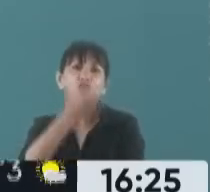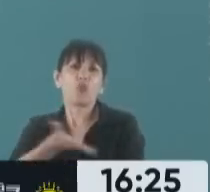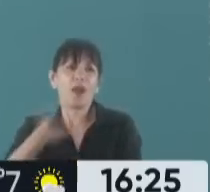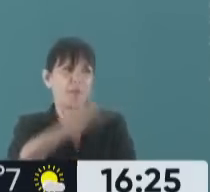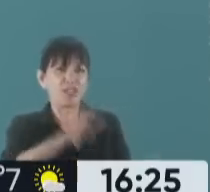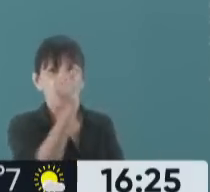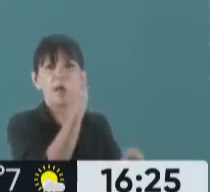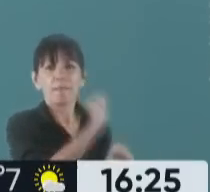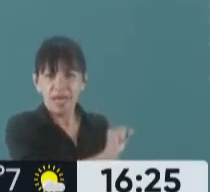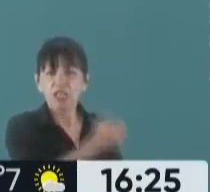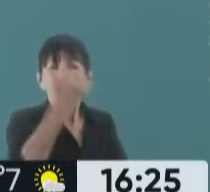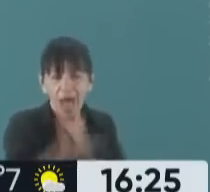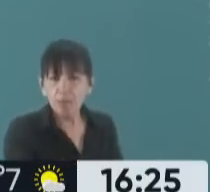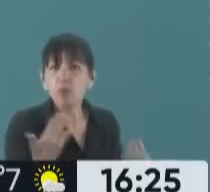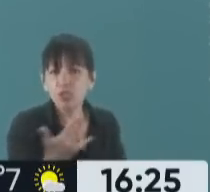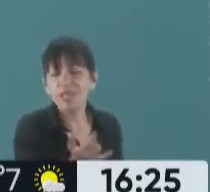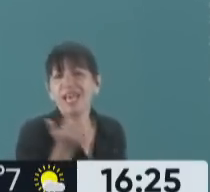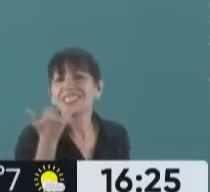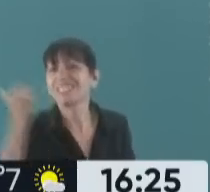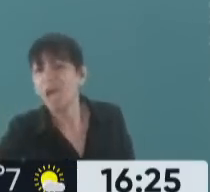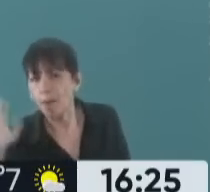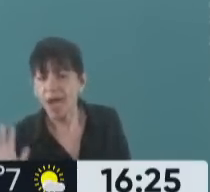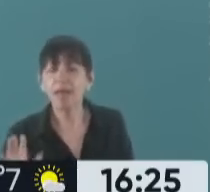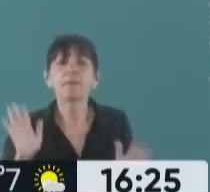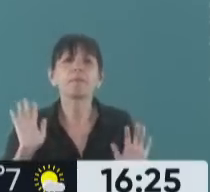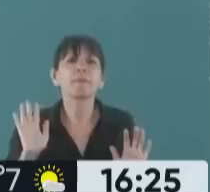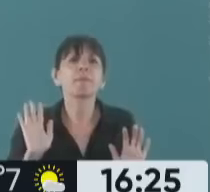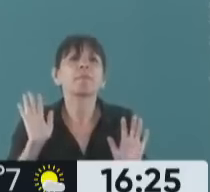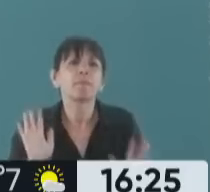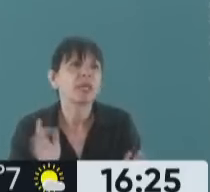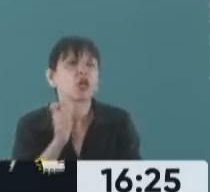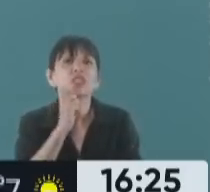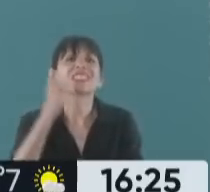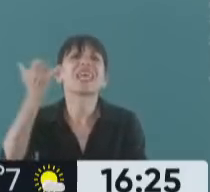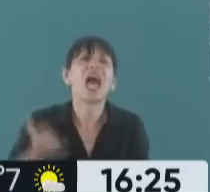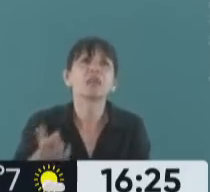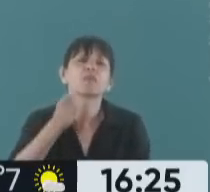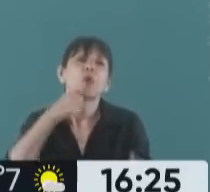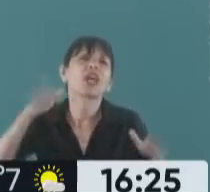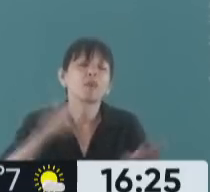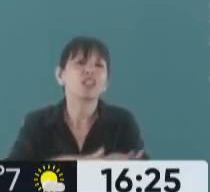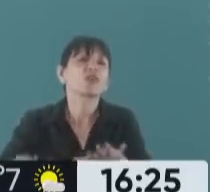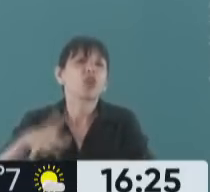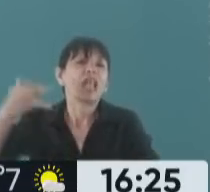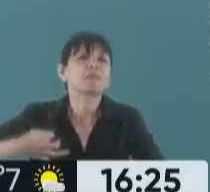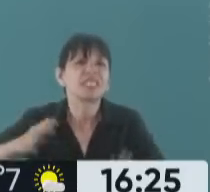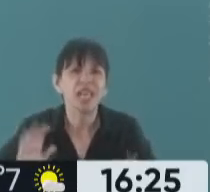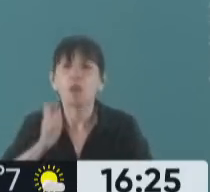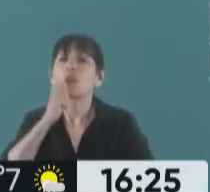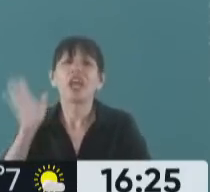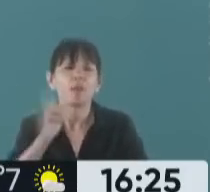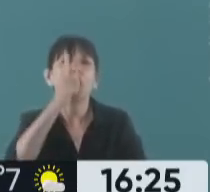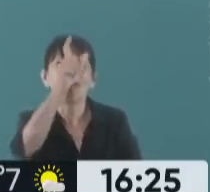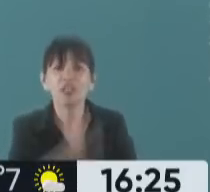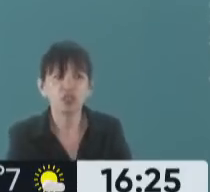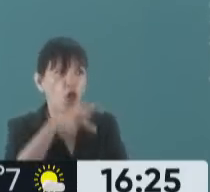cuando están presos. Lo que digo, si hay alguna causa en particular en la cual se supone que alguien que está dentro de la